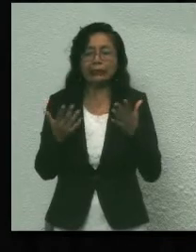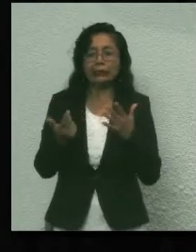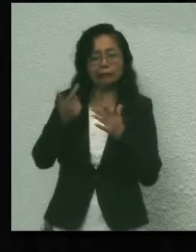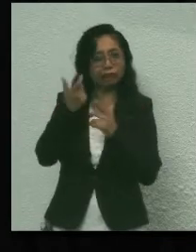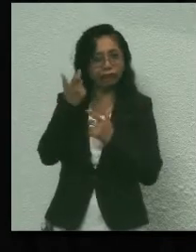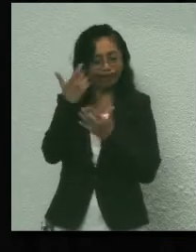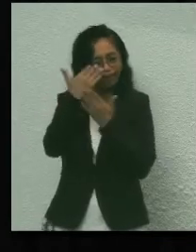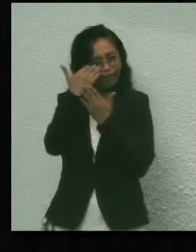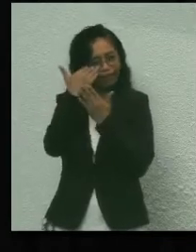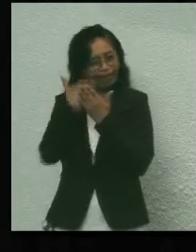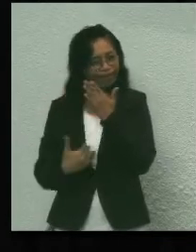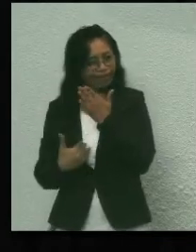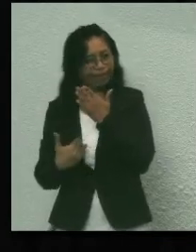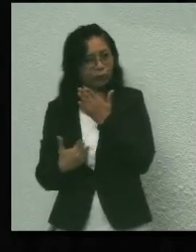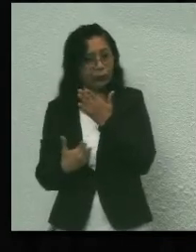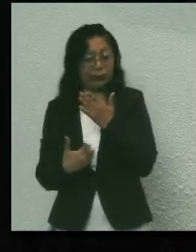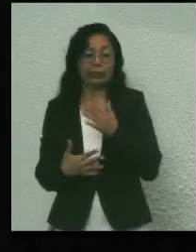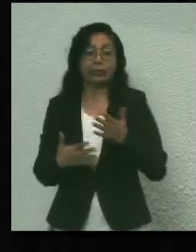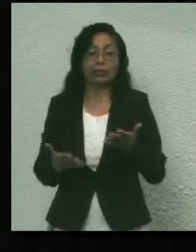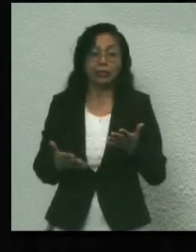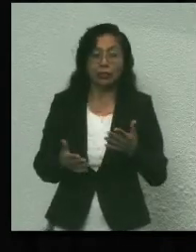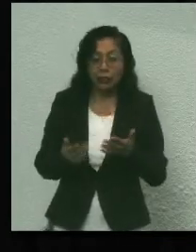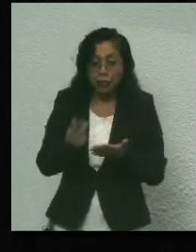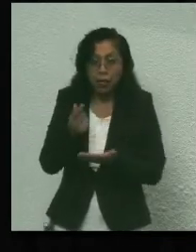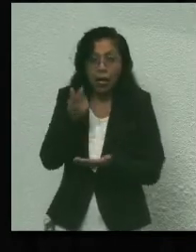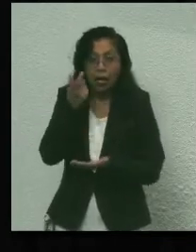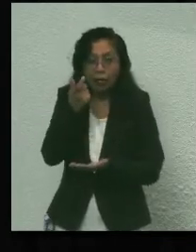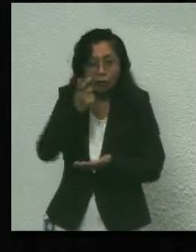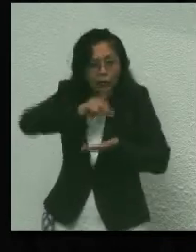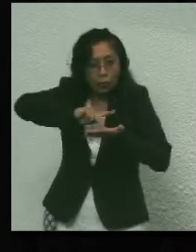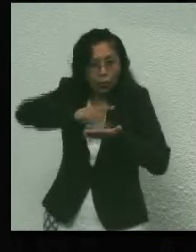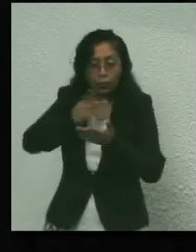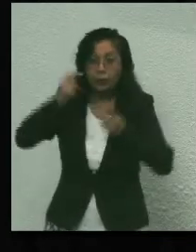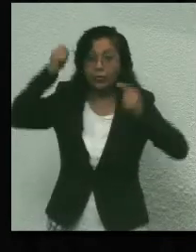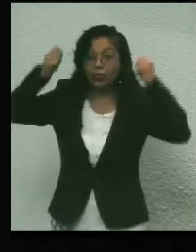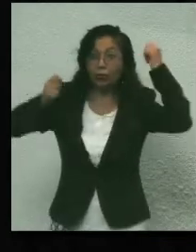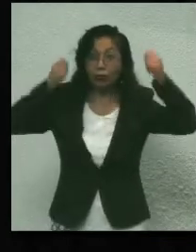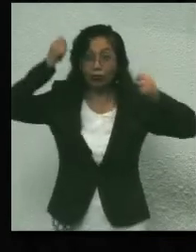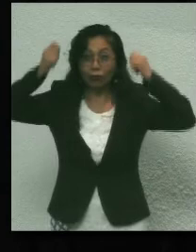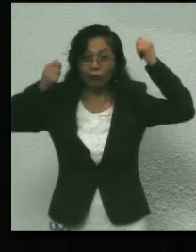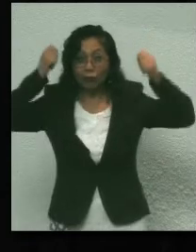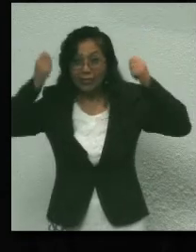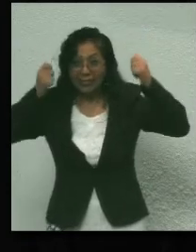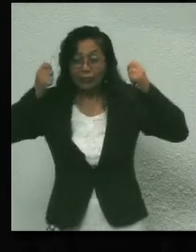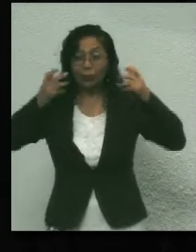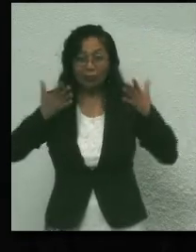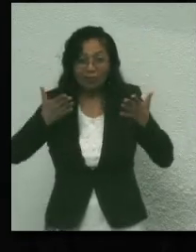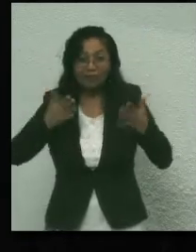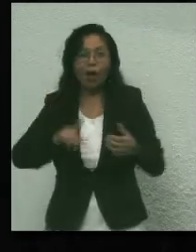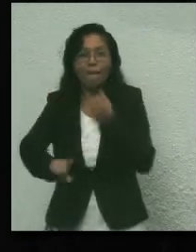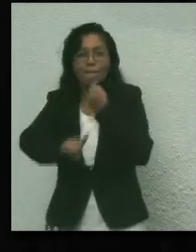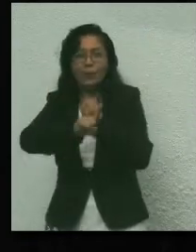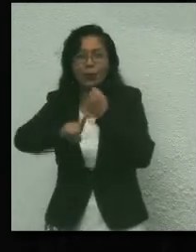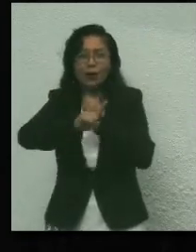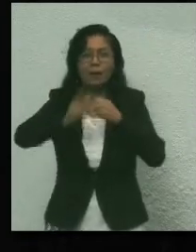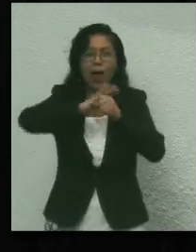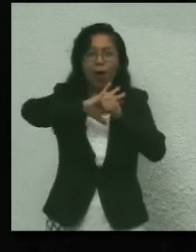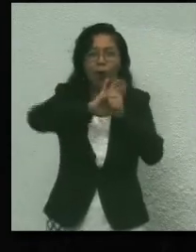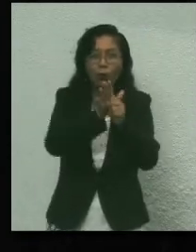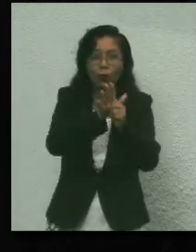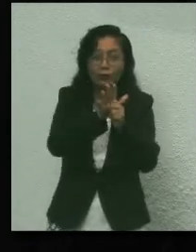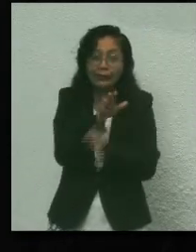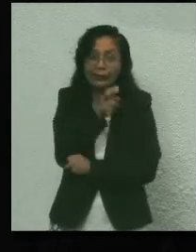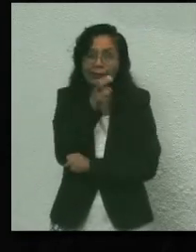precedentes. Ante el reto de la reactivación económica del sector turístico y la convivencia con el COVID-19, esta actividad sin